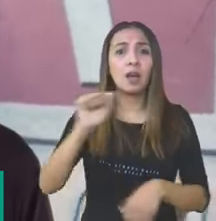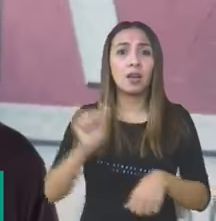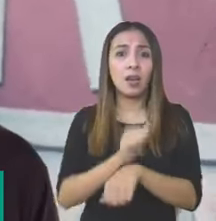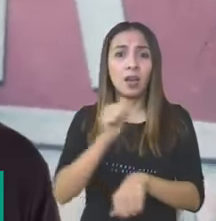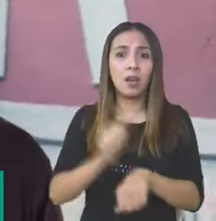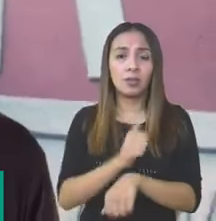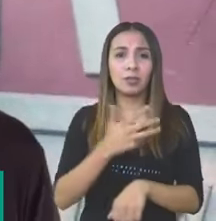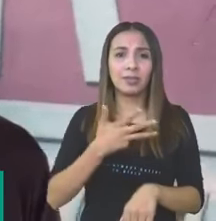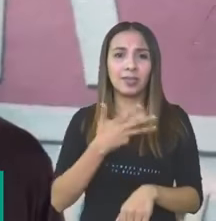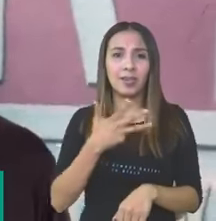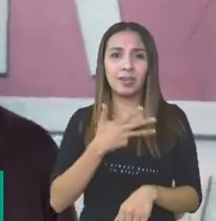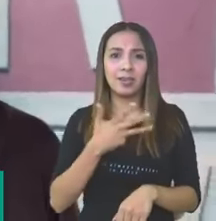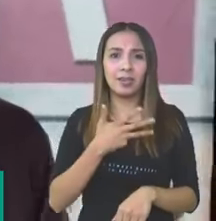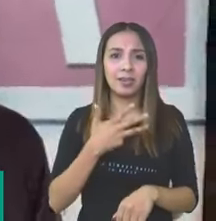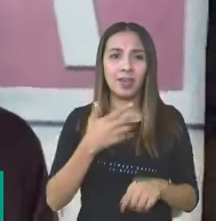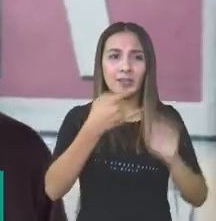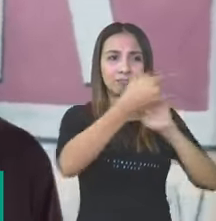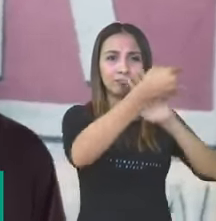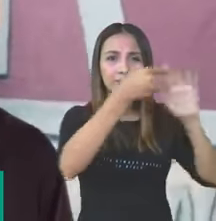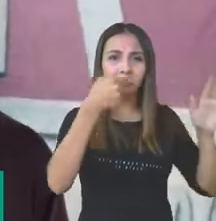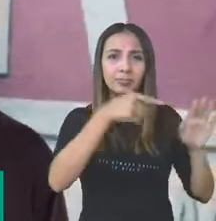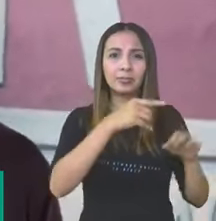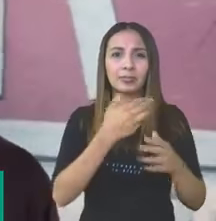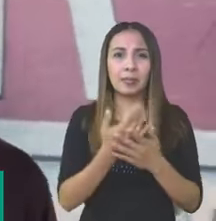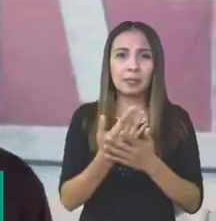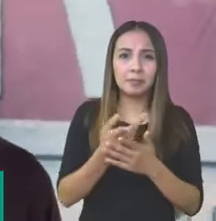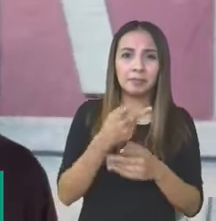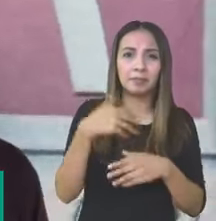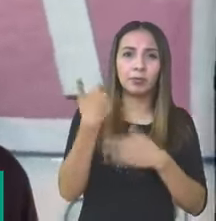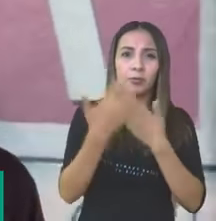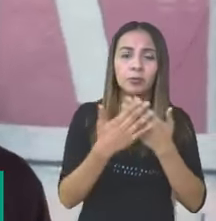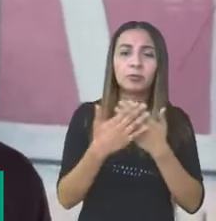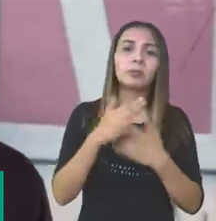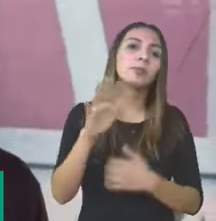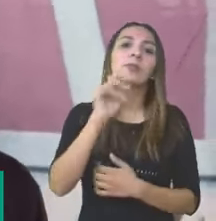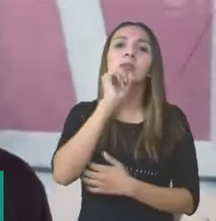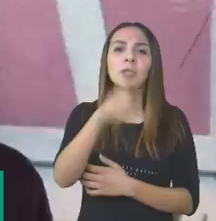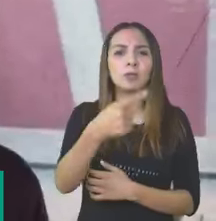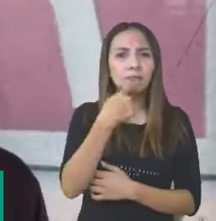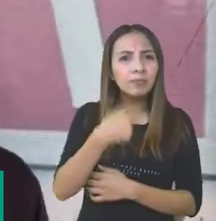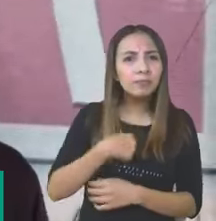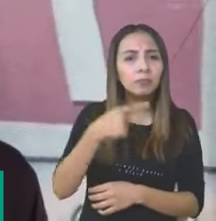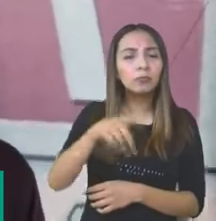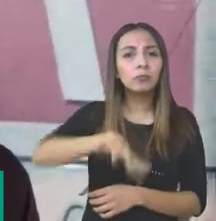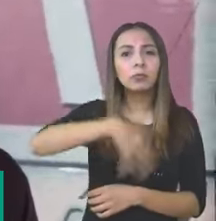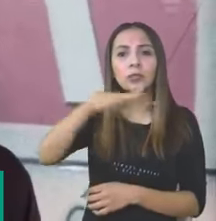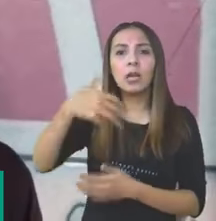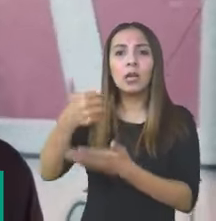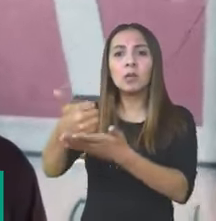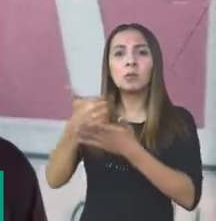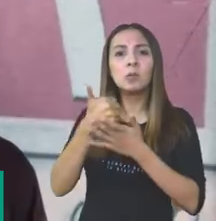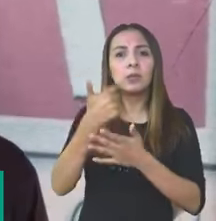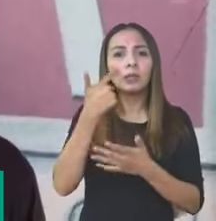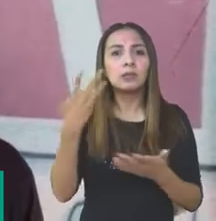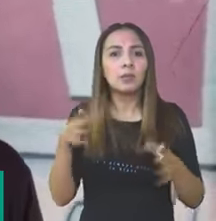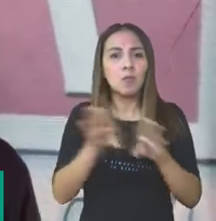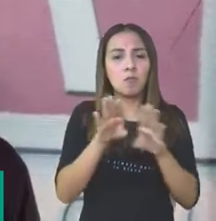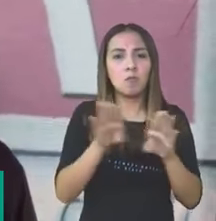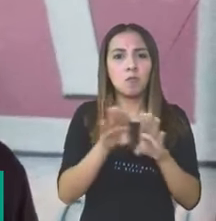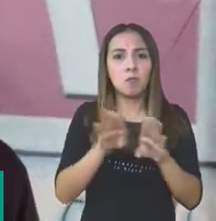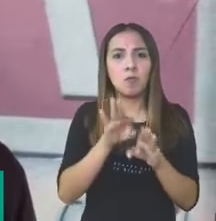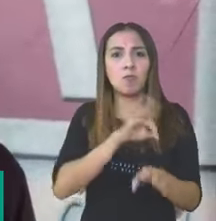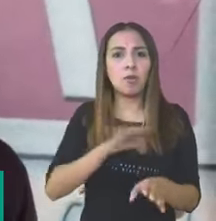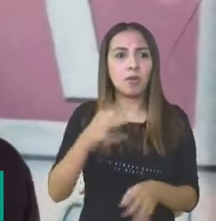de engomados. Por otra parte, también me comentabas que estás buscando ayuda para alguien que sepa en materia de esto para que te